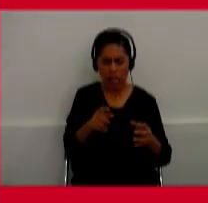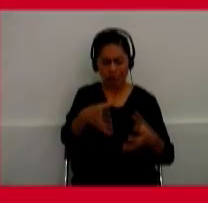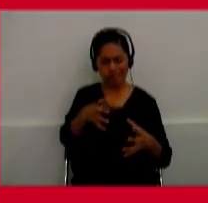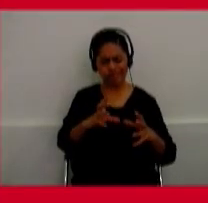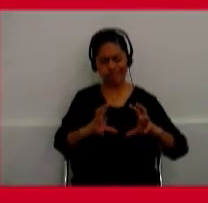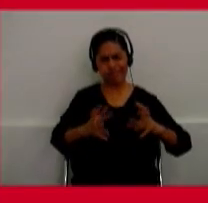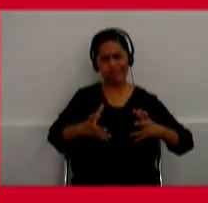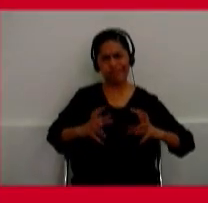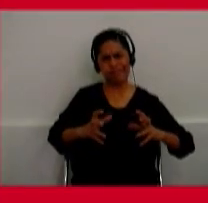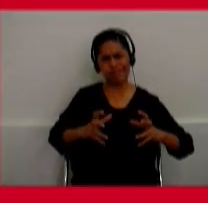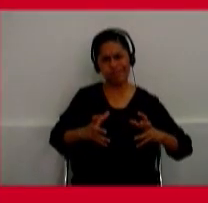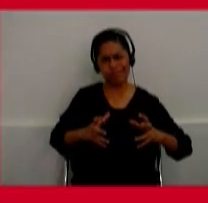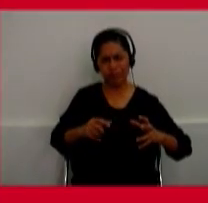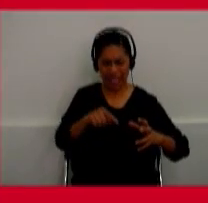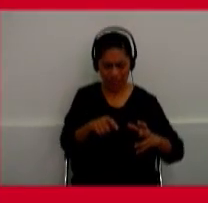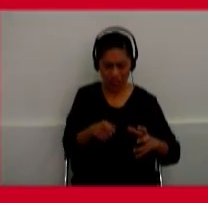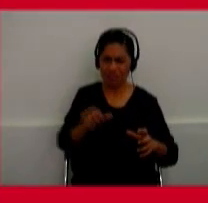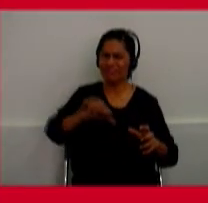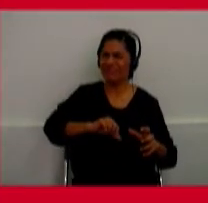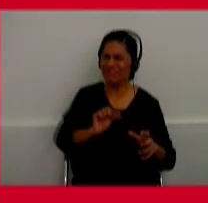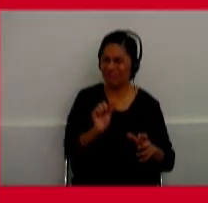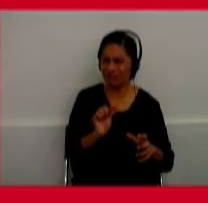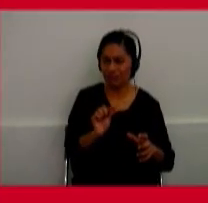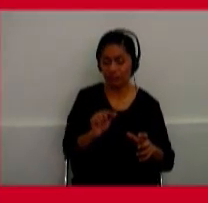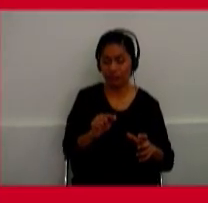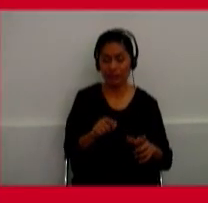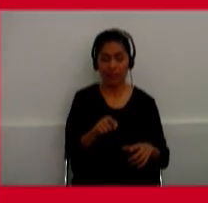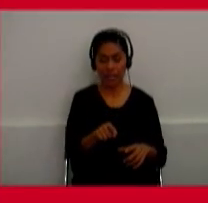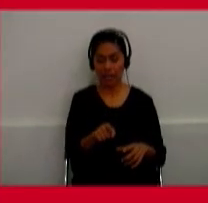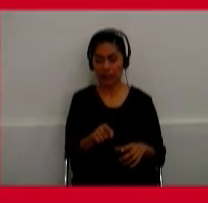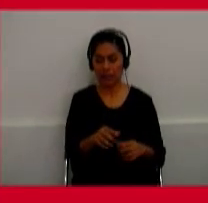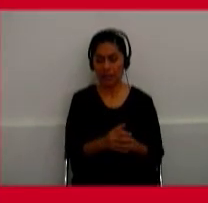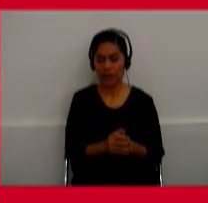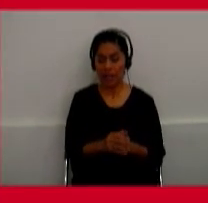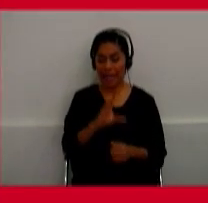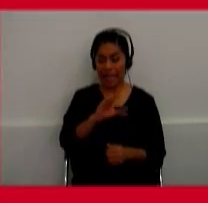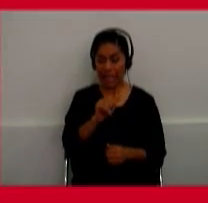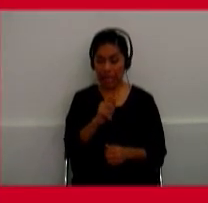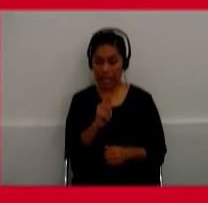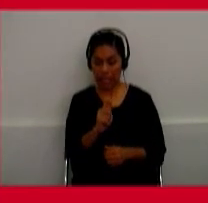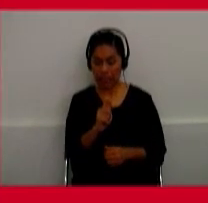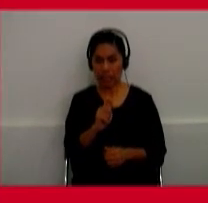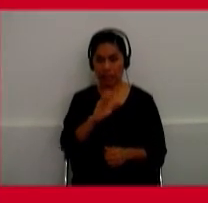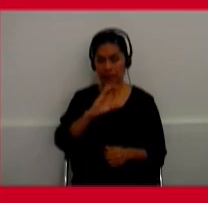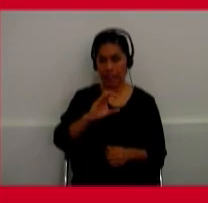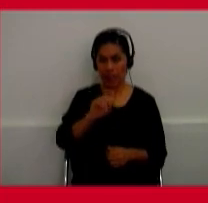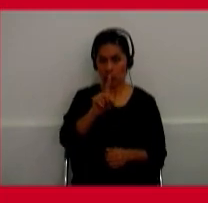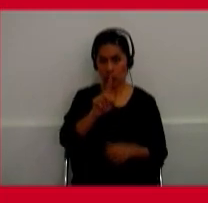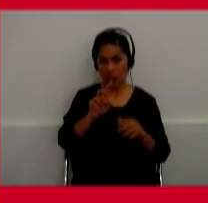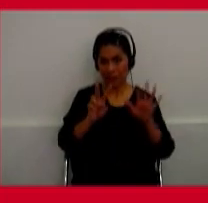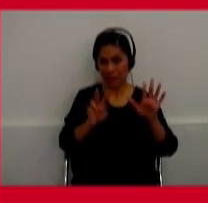estamos señalando, no es un motor CAT, C775 de 20 cilindros en B.